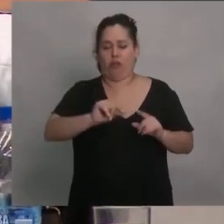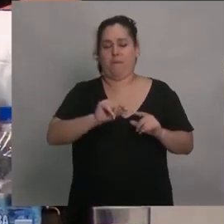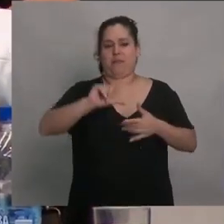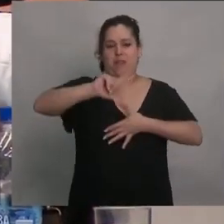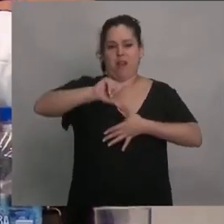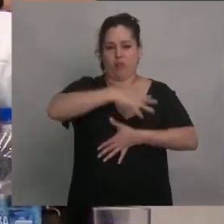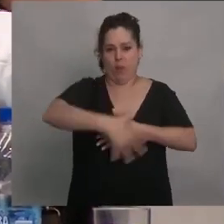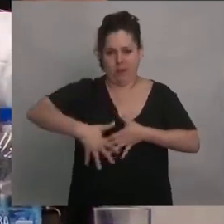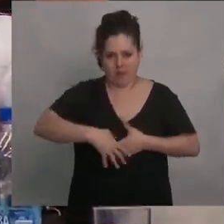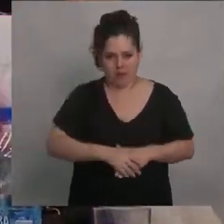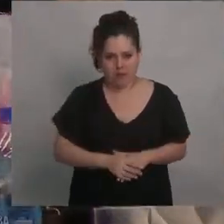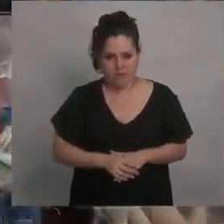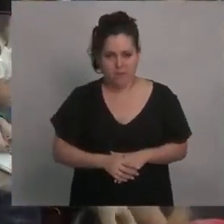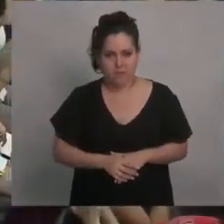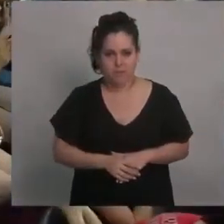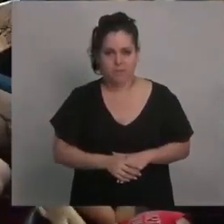También.